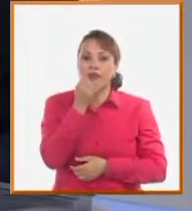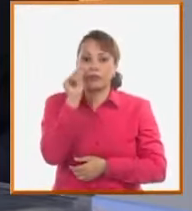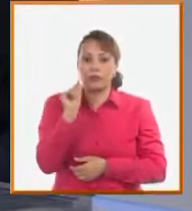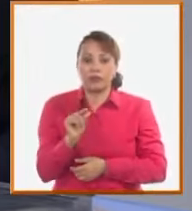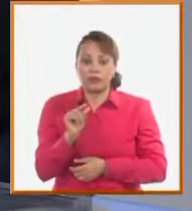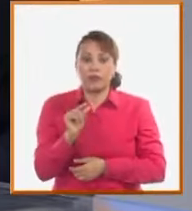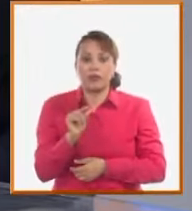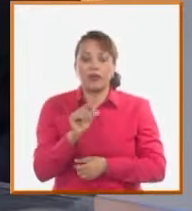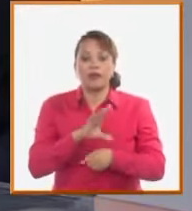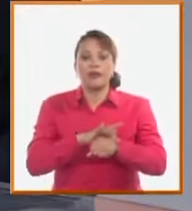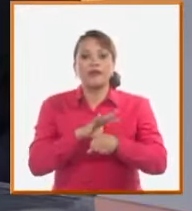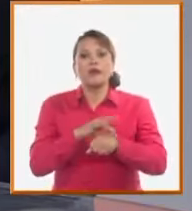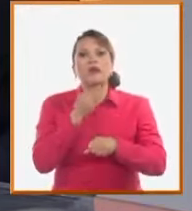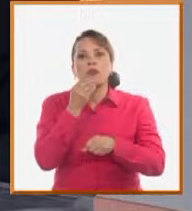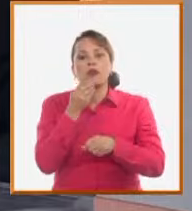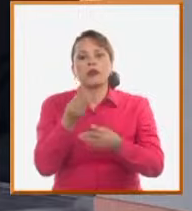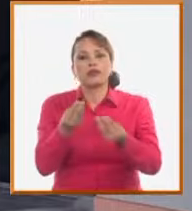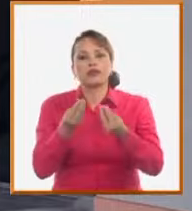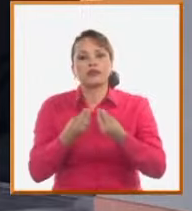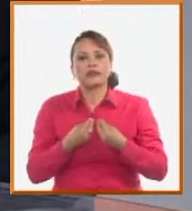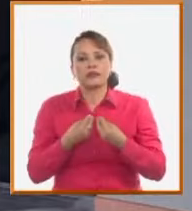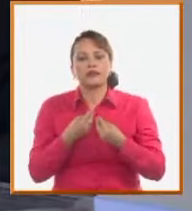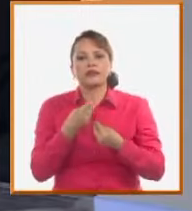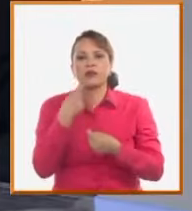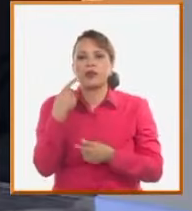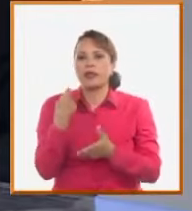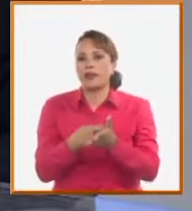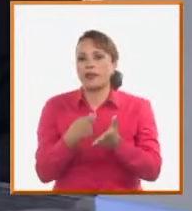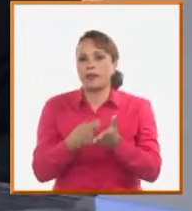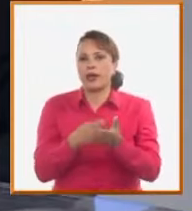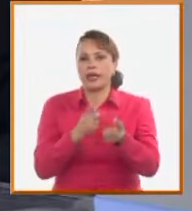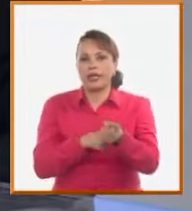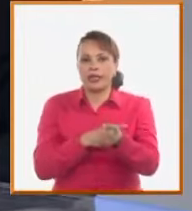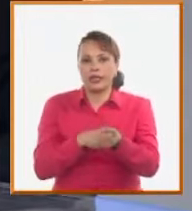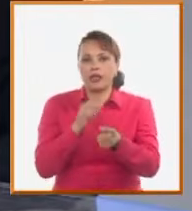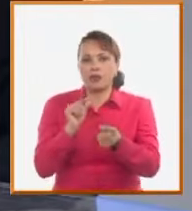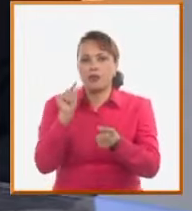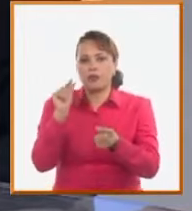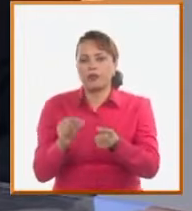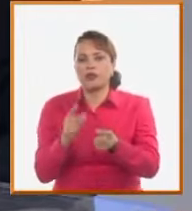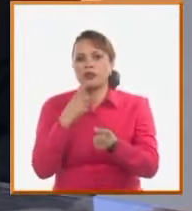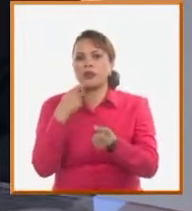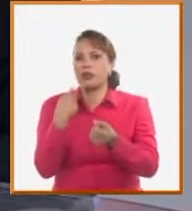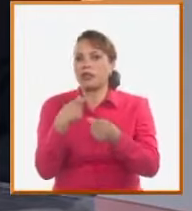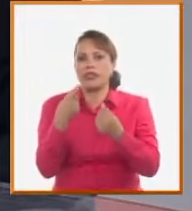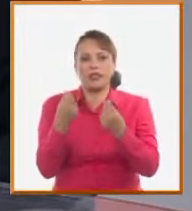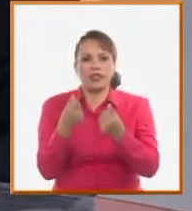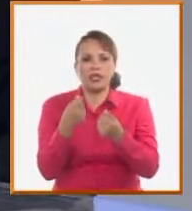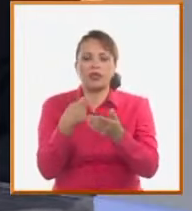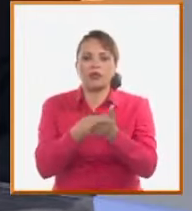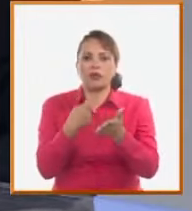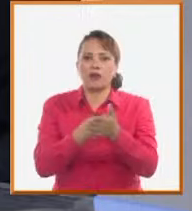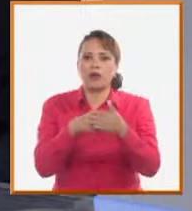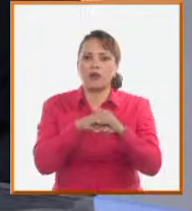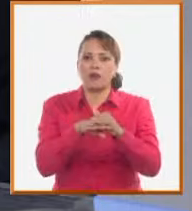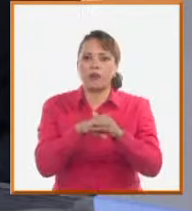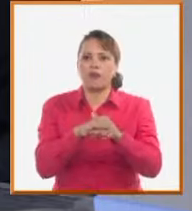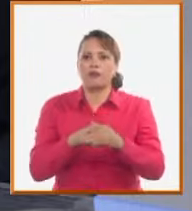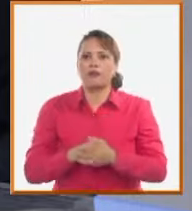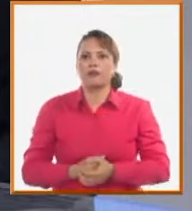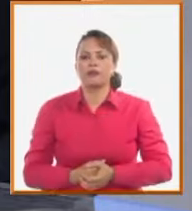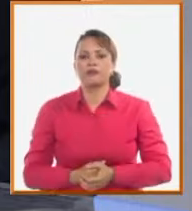del asegurado, puede recibir los beneficiarios, herederos, la propia persona, tantas indemnizaciones o tantos pagos